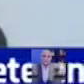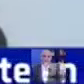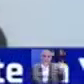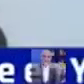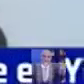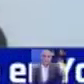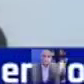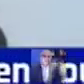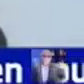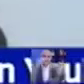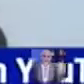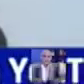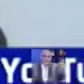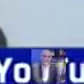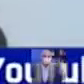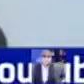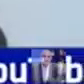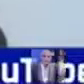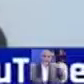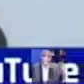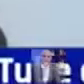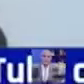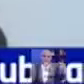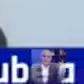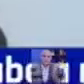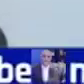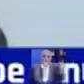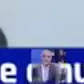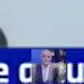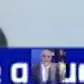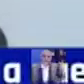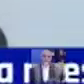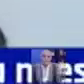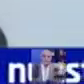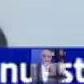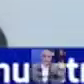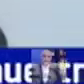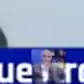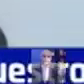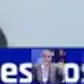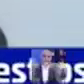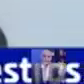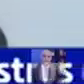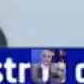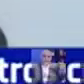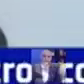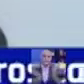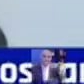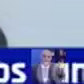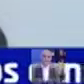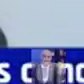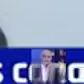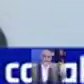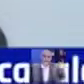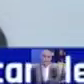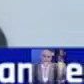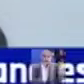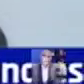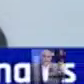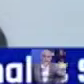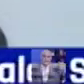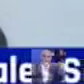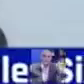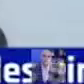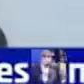querido Vicente, de poner el dedo en la llaga y de recordarle a la gente, al público memorioso, quiénes son estos personajes,